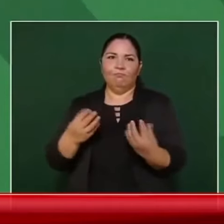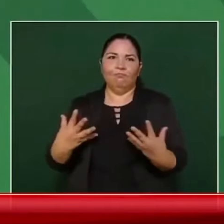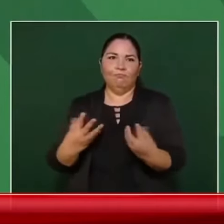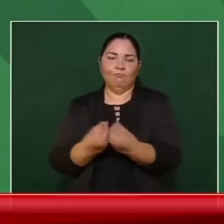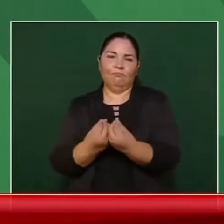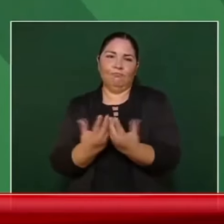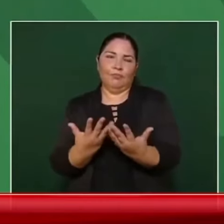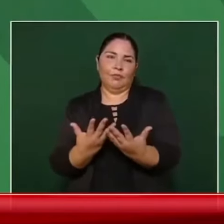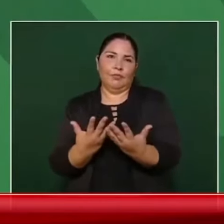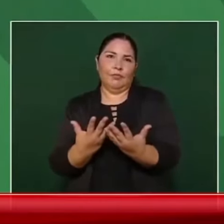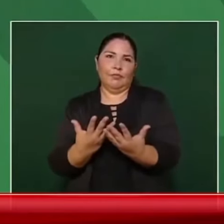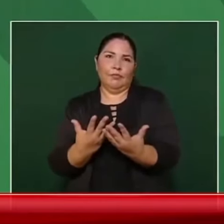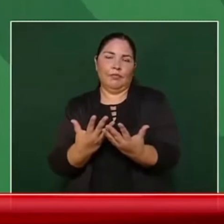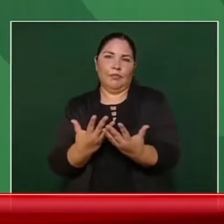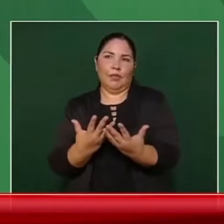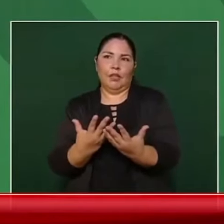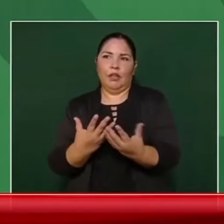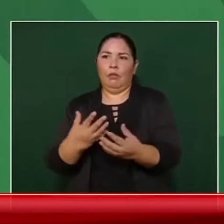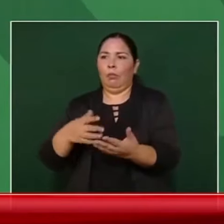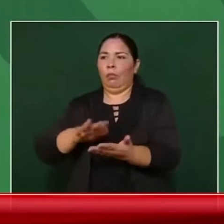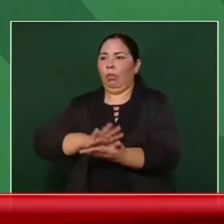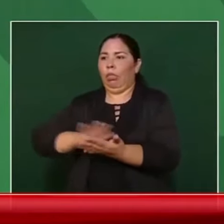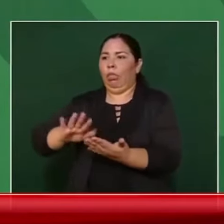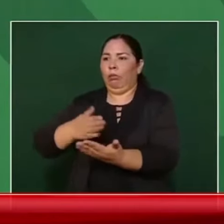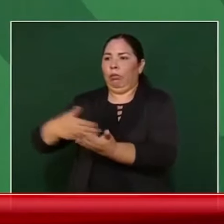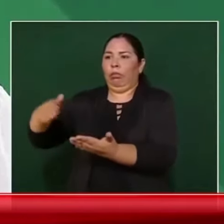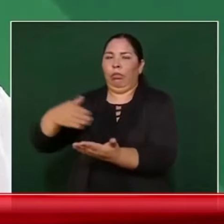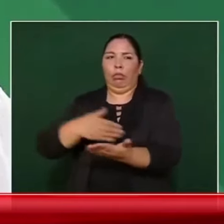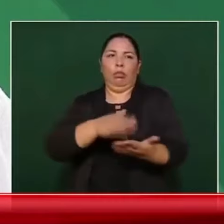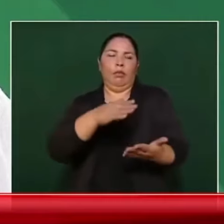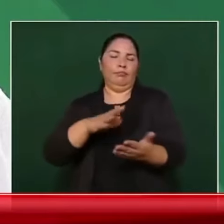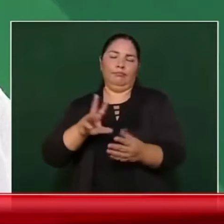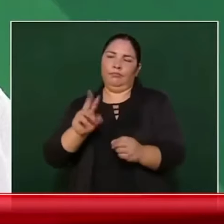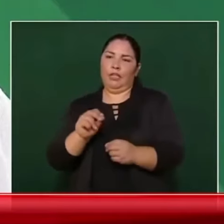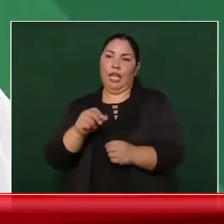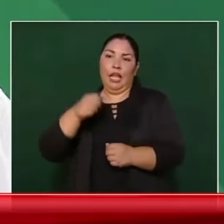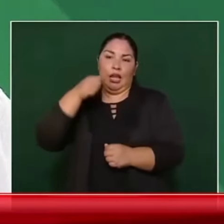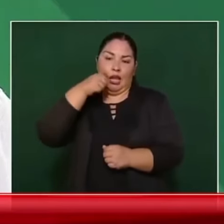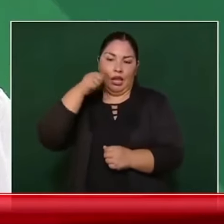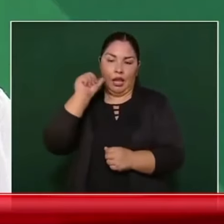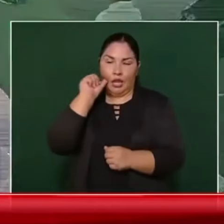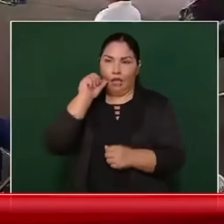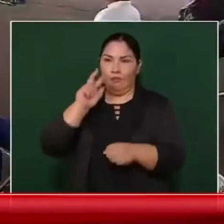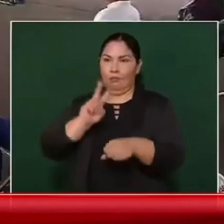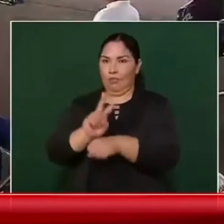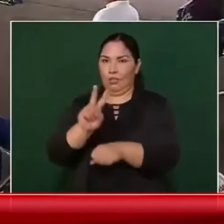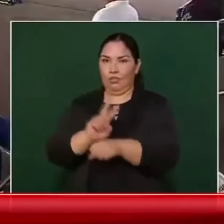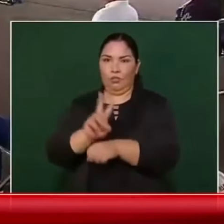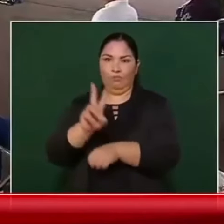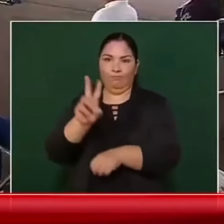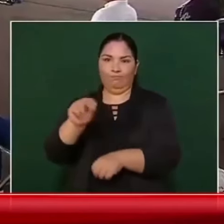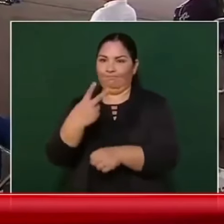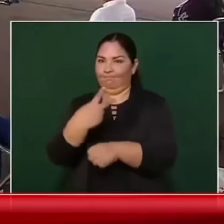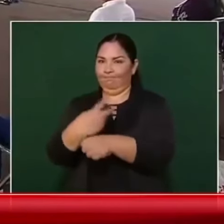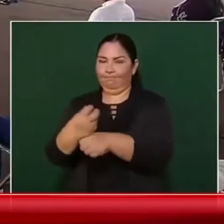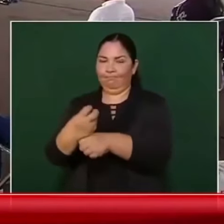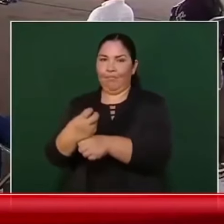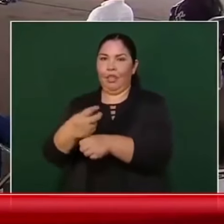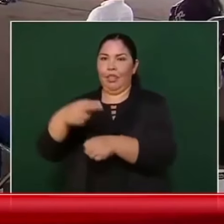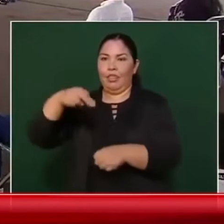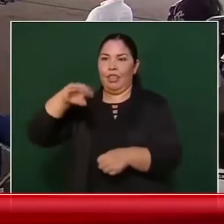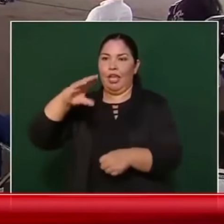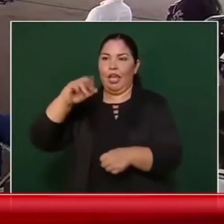que no no se explica a nadie ayer dijeron que venezuela no estar invitado ni tampoco